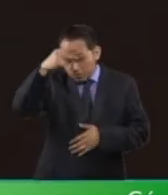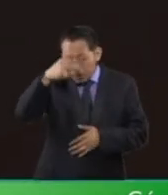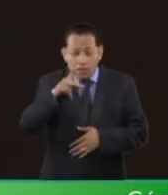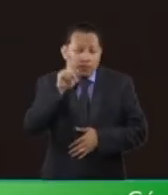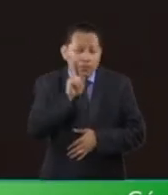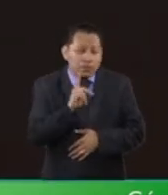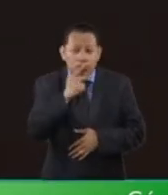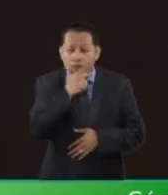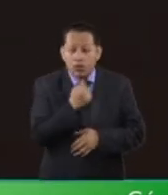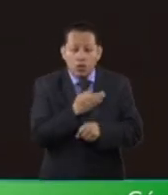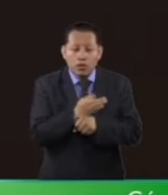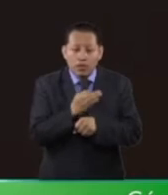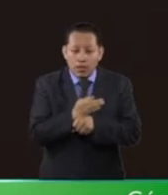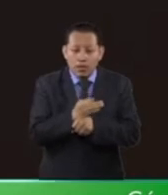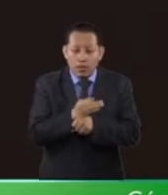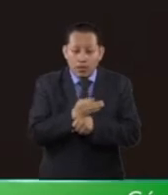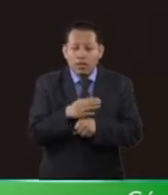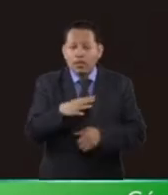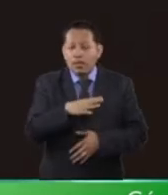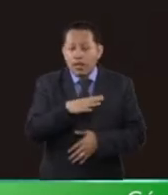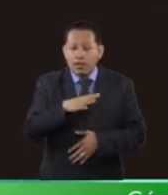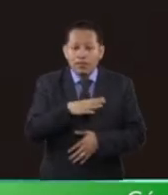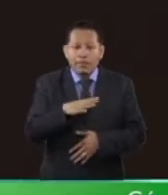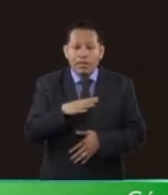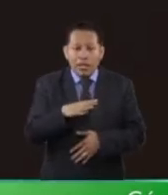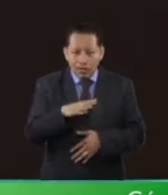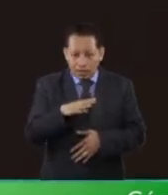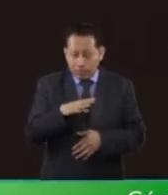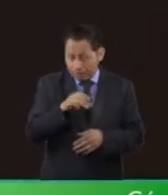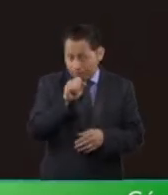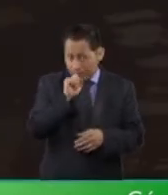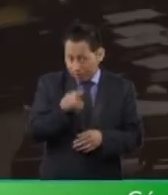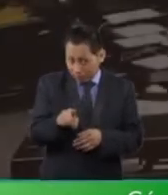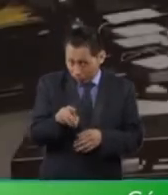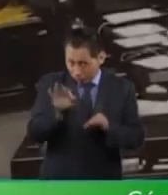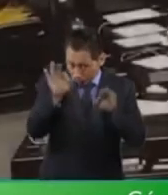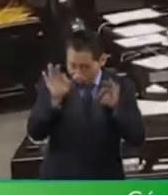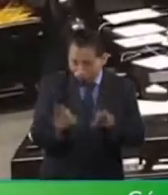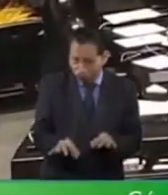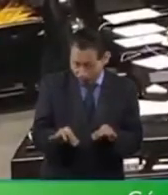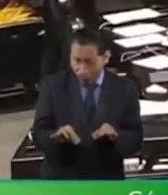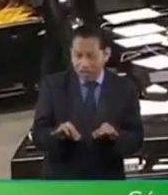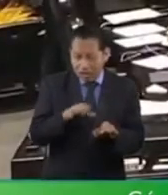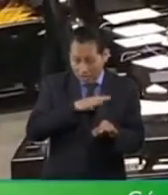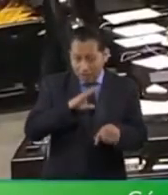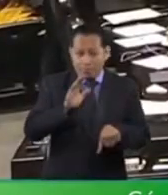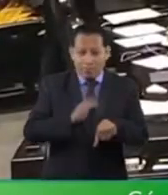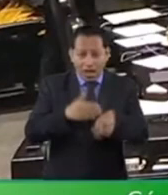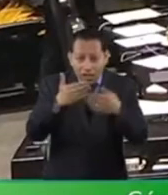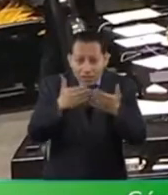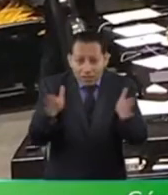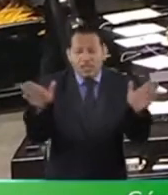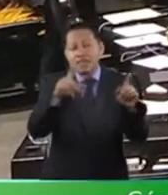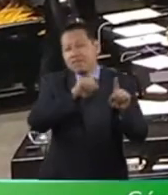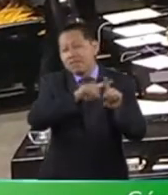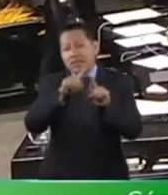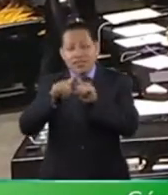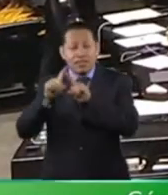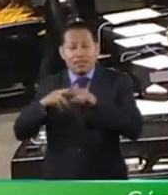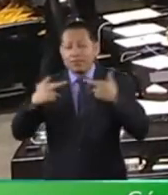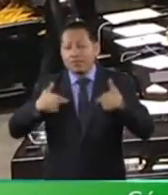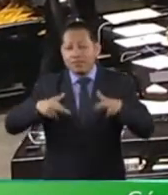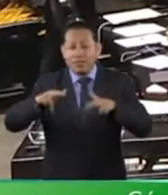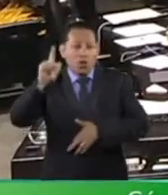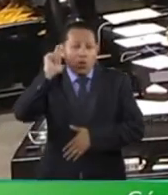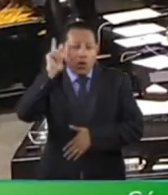mexicanos, hoy hay una verdadera alternativa, un movimiento amplio, plural, que representa la esperanza para construir